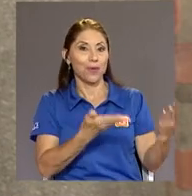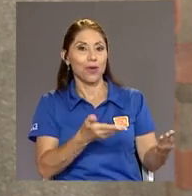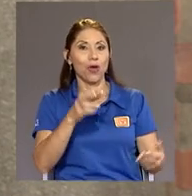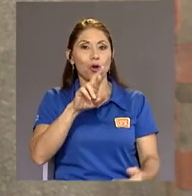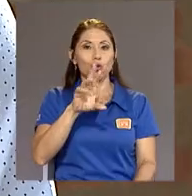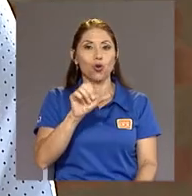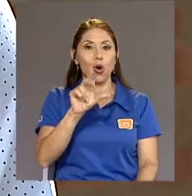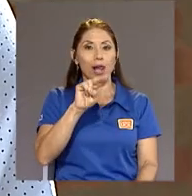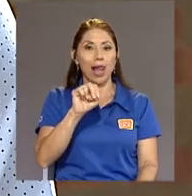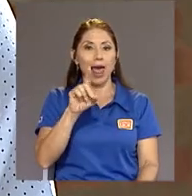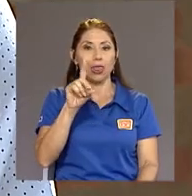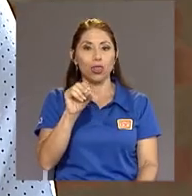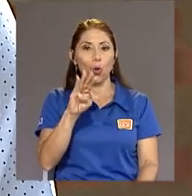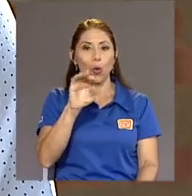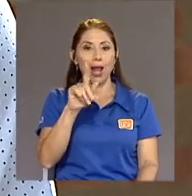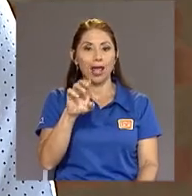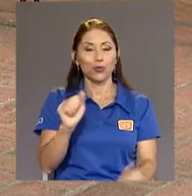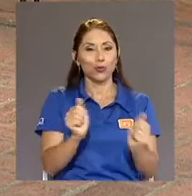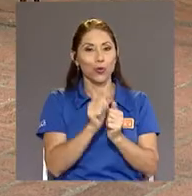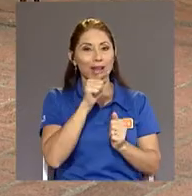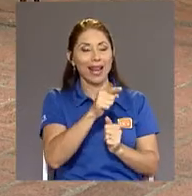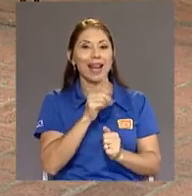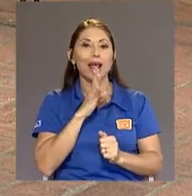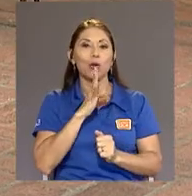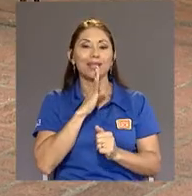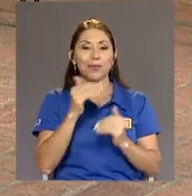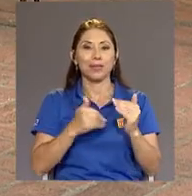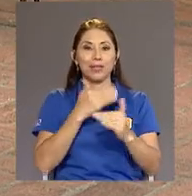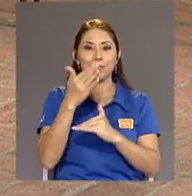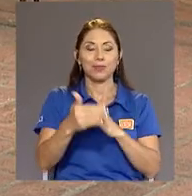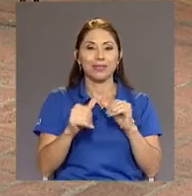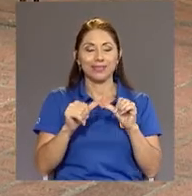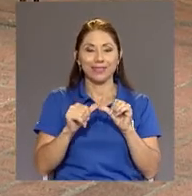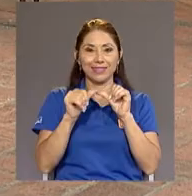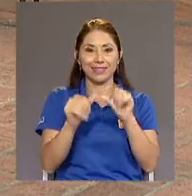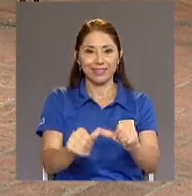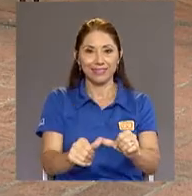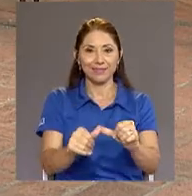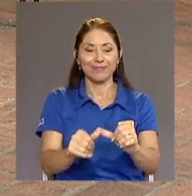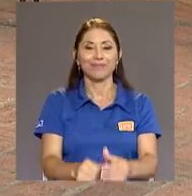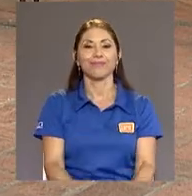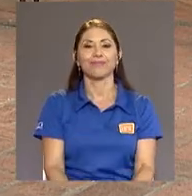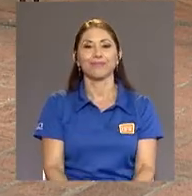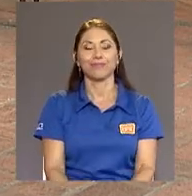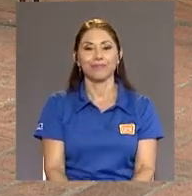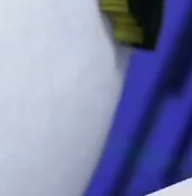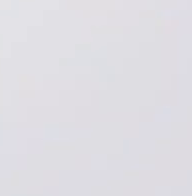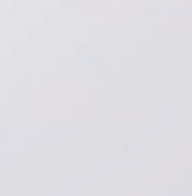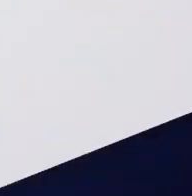Rolando Bolaños, con quien conversaremos una vez que el canal nos invite a hacerlo. Regresamos.